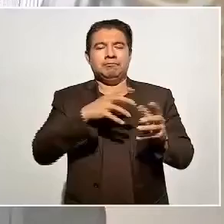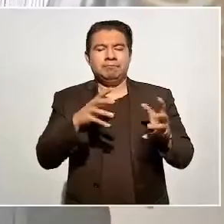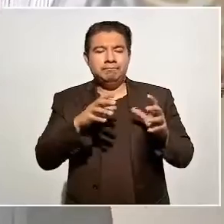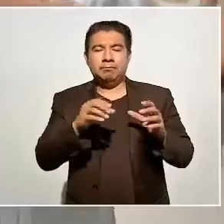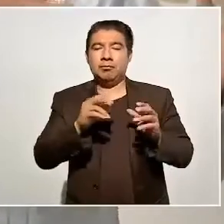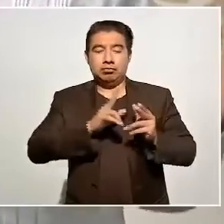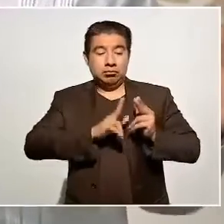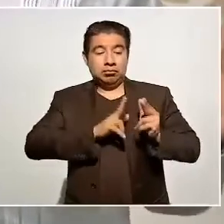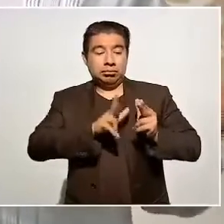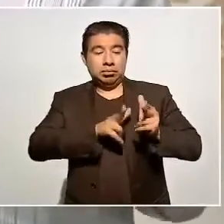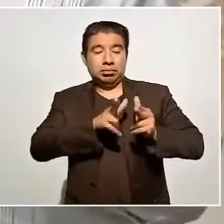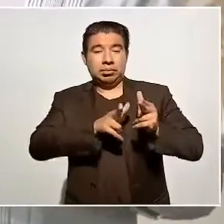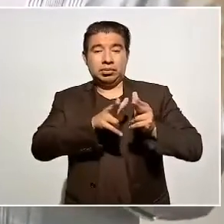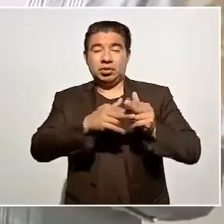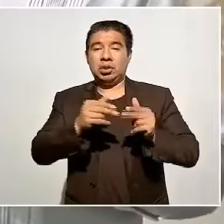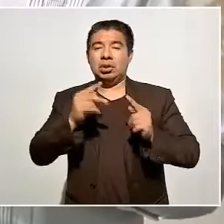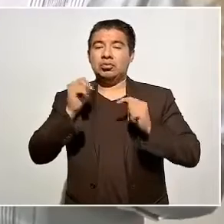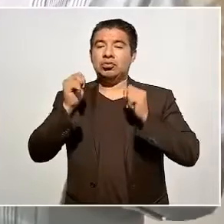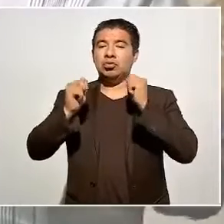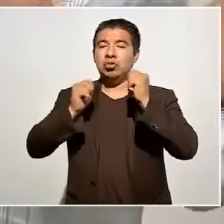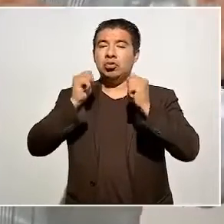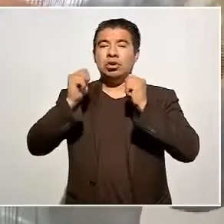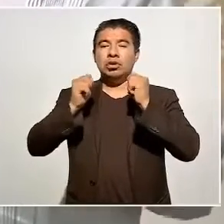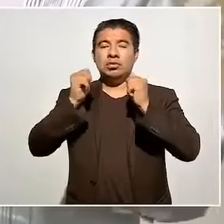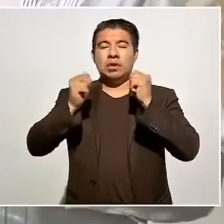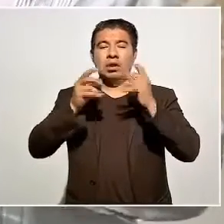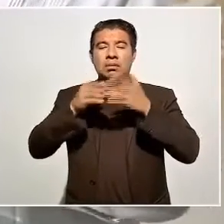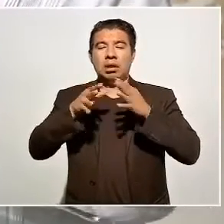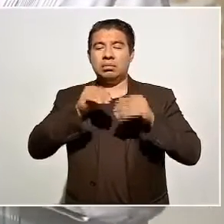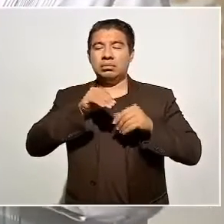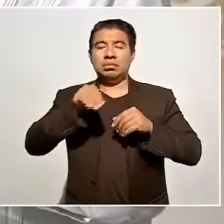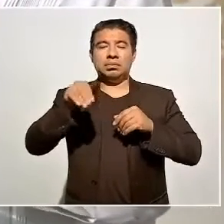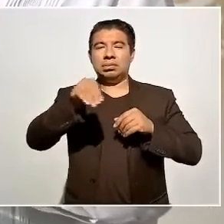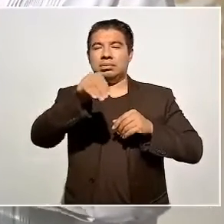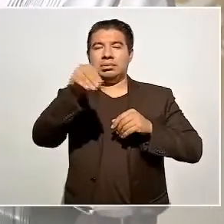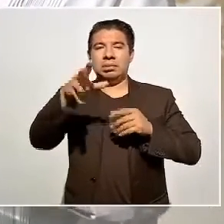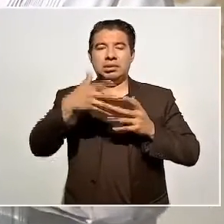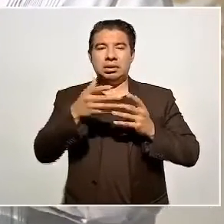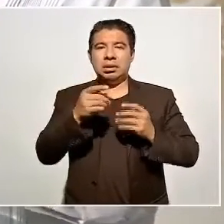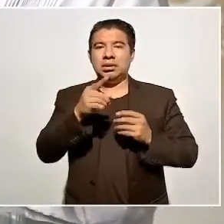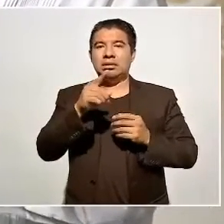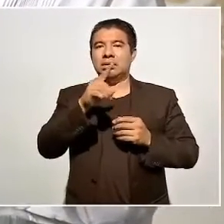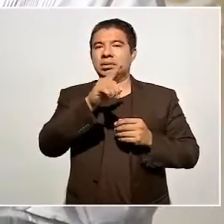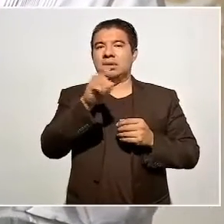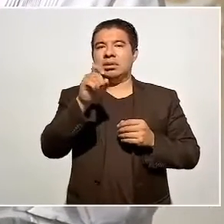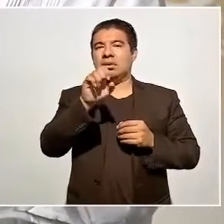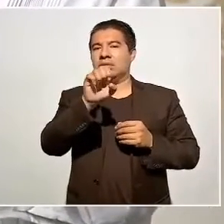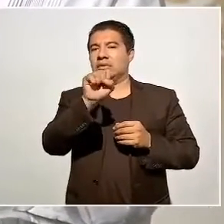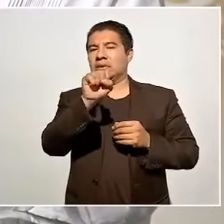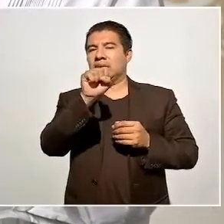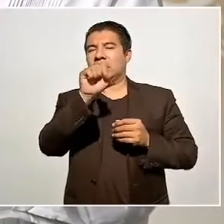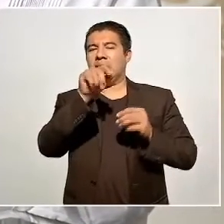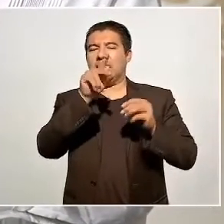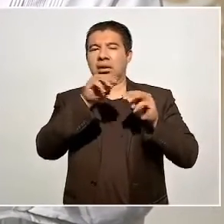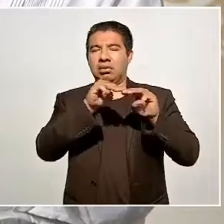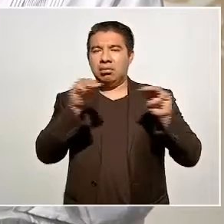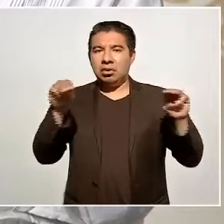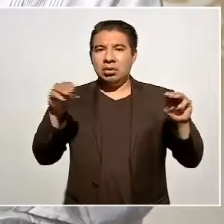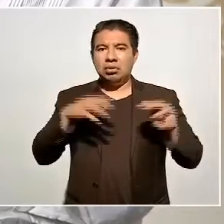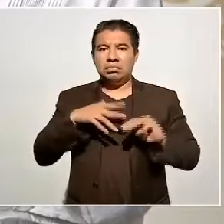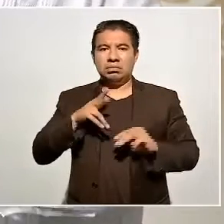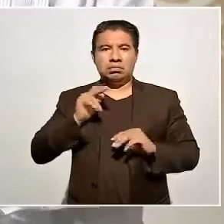moderno para turismo con un desplazamiento de 160 kilómetros por